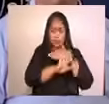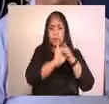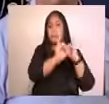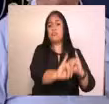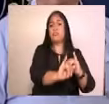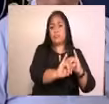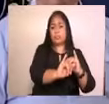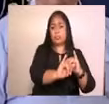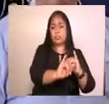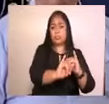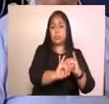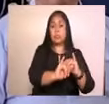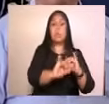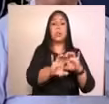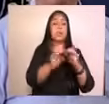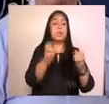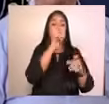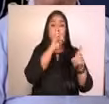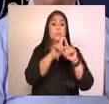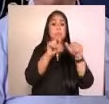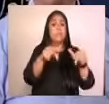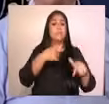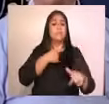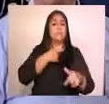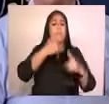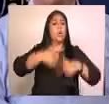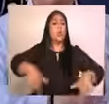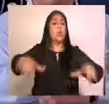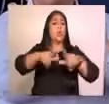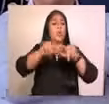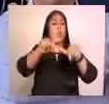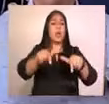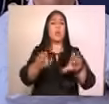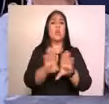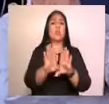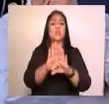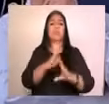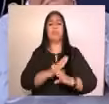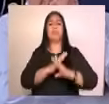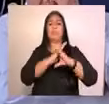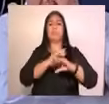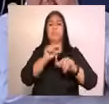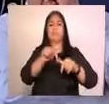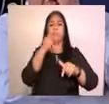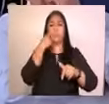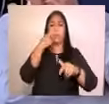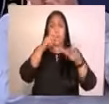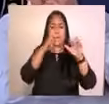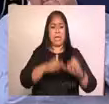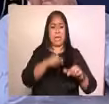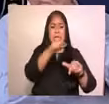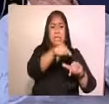permanente. Era un cuartel general desde donde los delincuentes podían